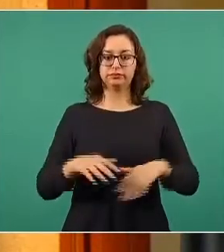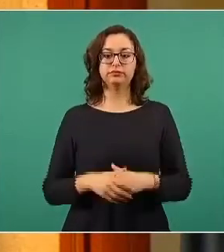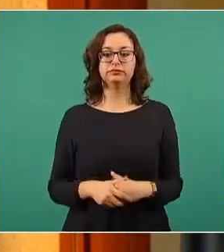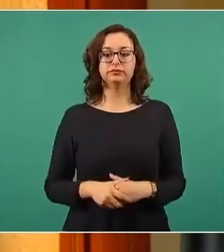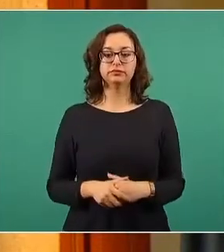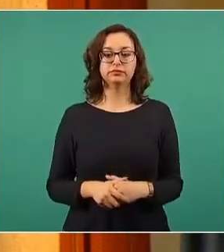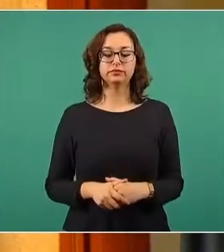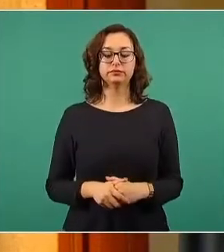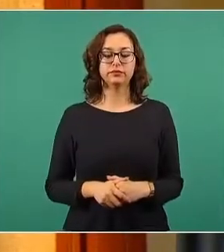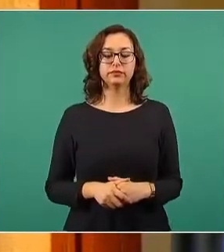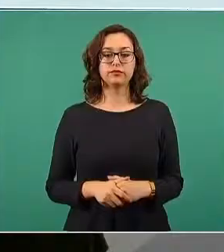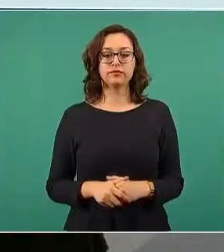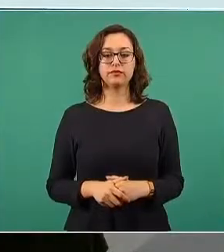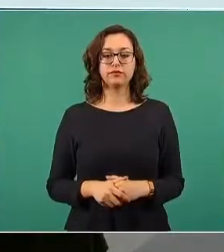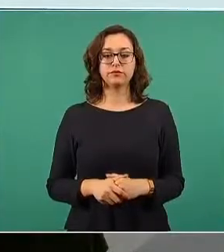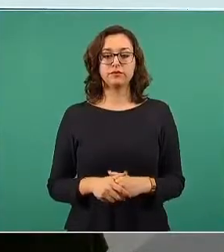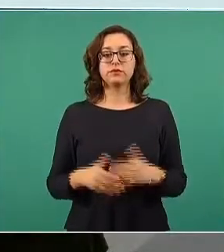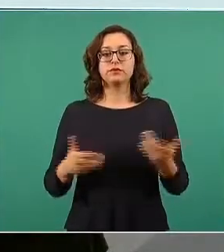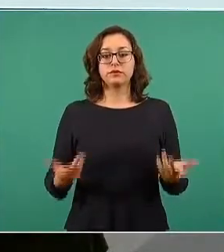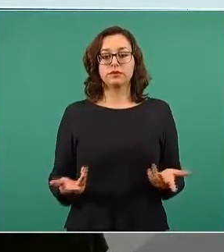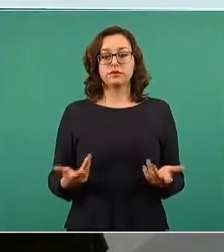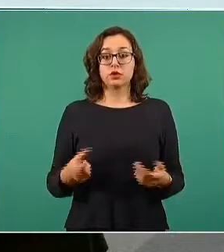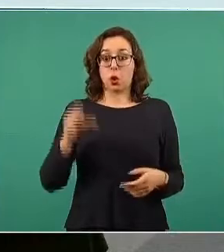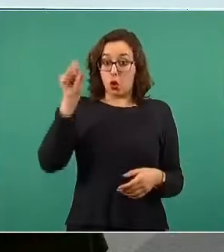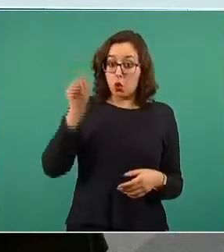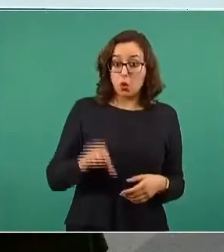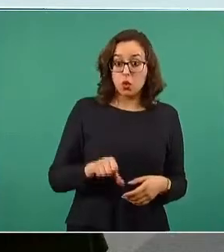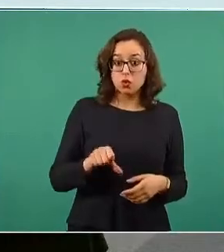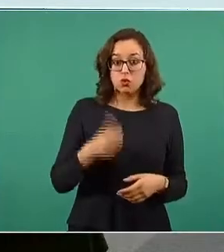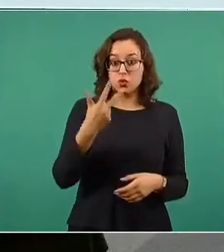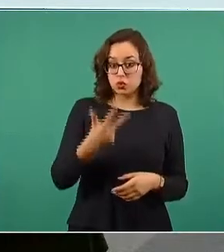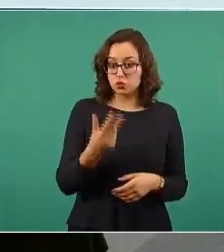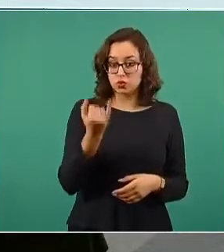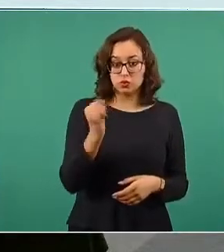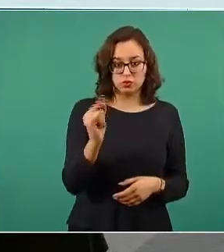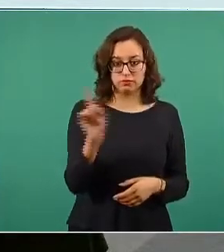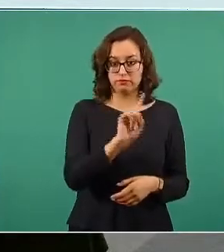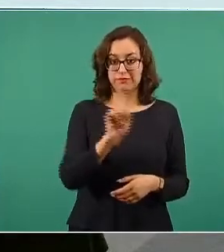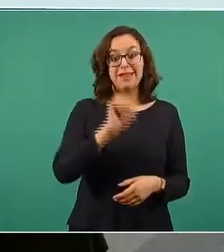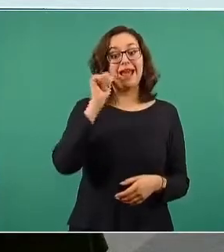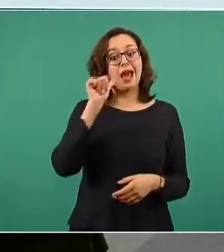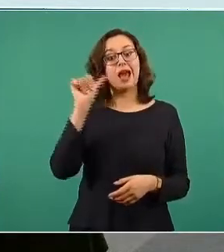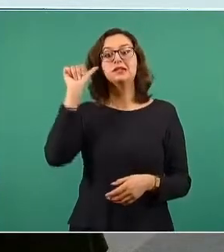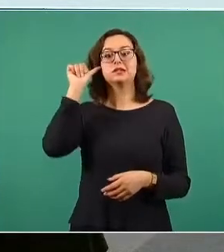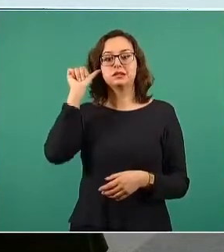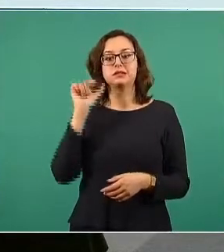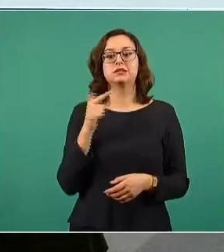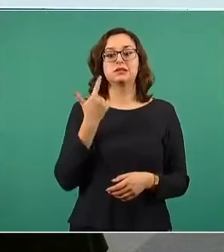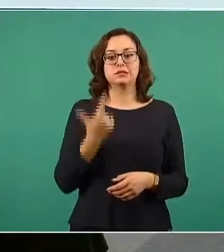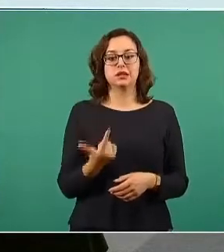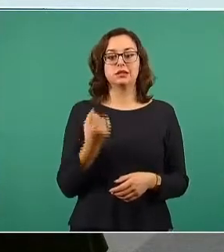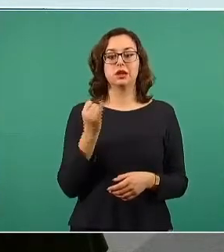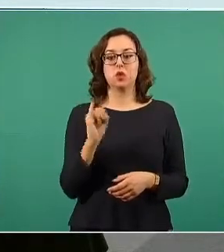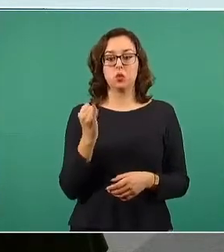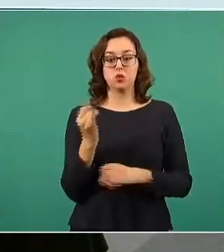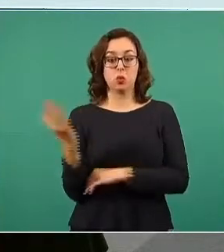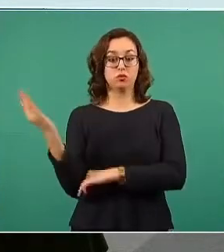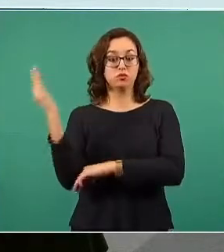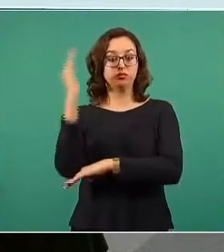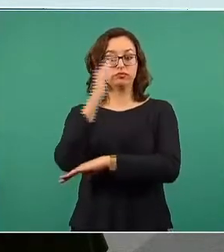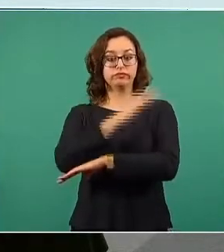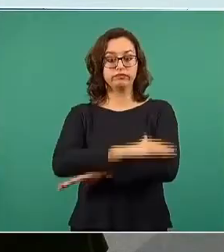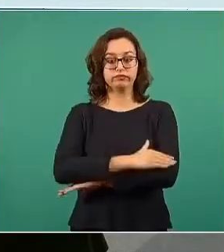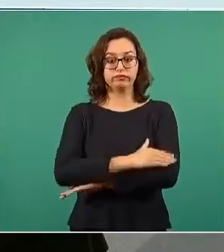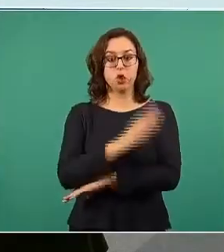del día previo. Entonces, esto corresponde no a hoy, 8 de junio, sino ayer, 7 de junio, a